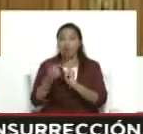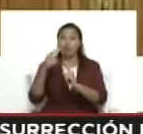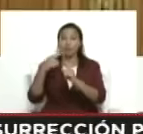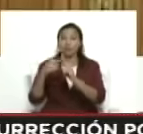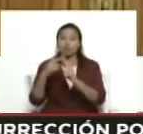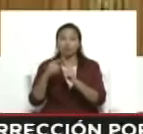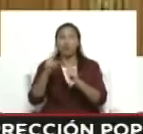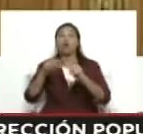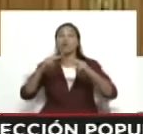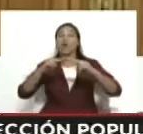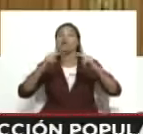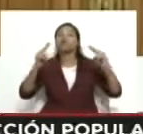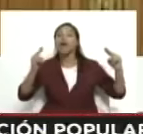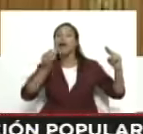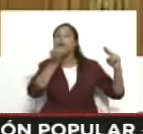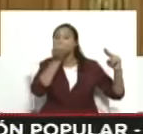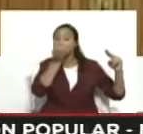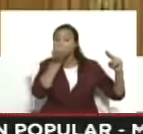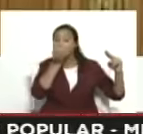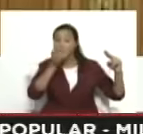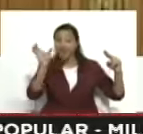Llaguno en el escenario